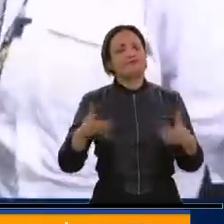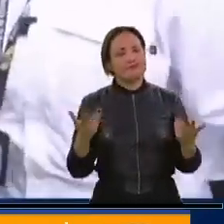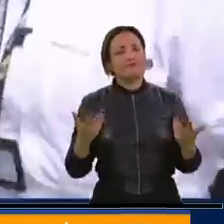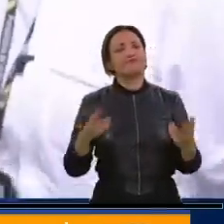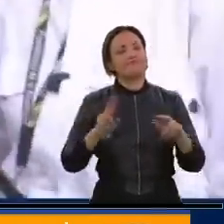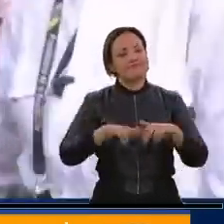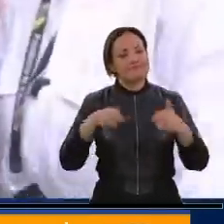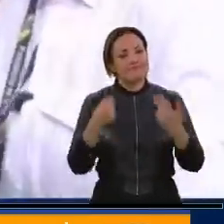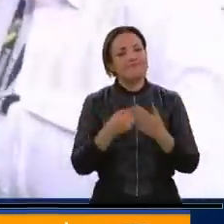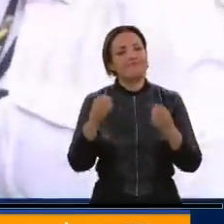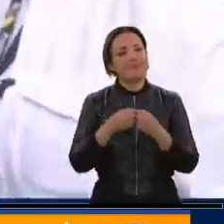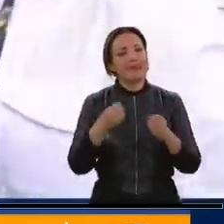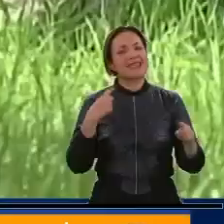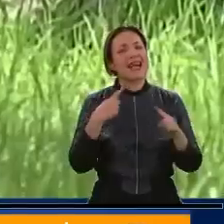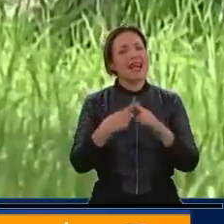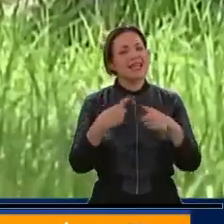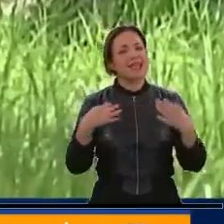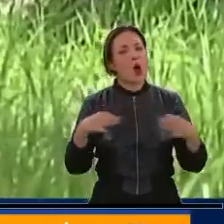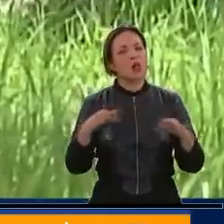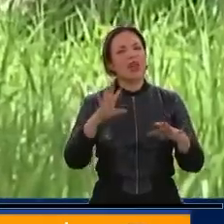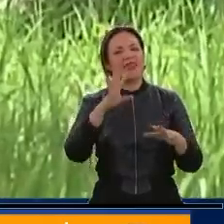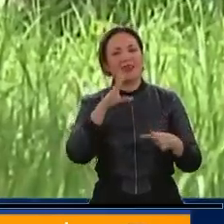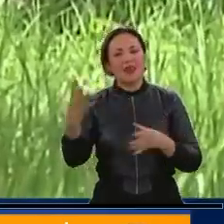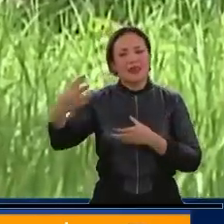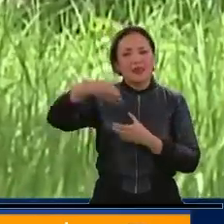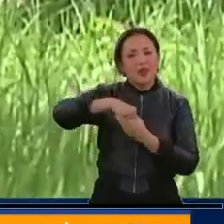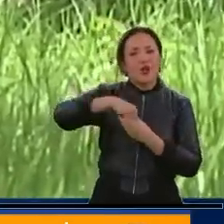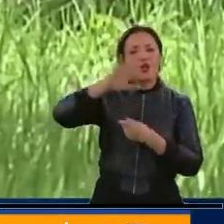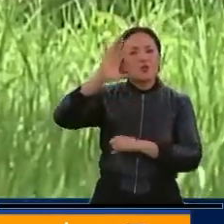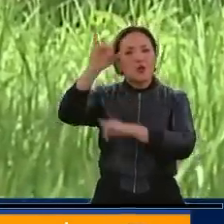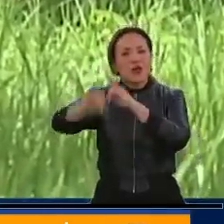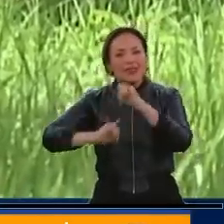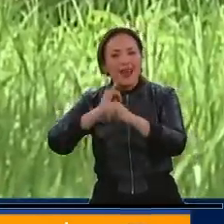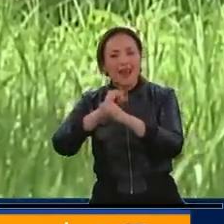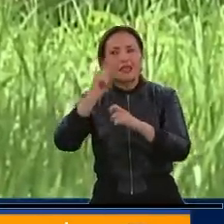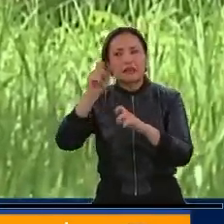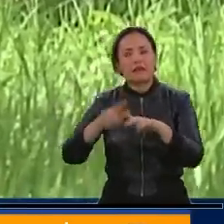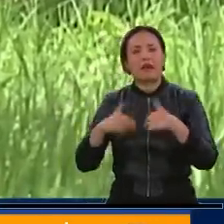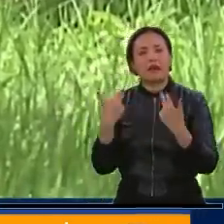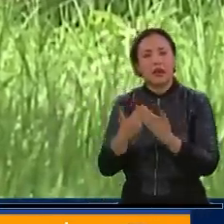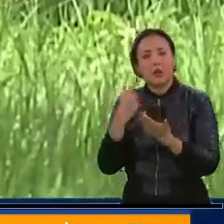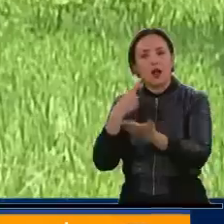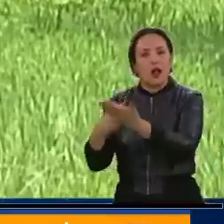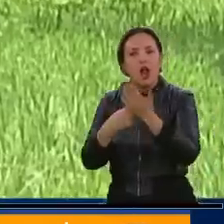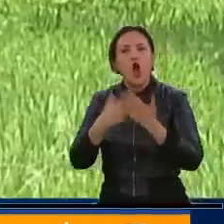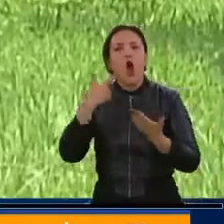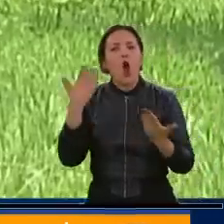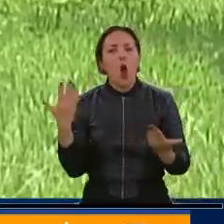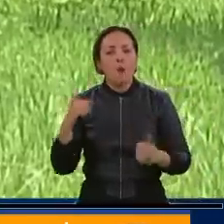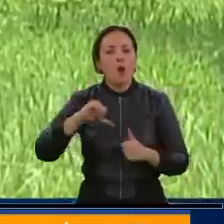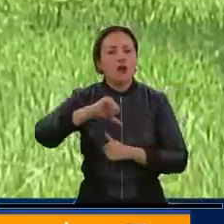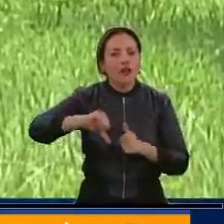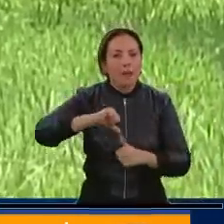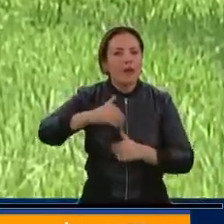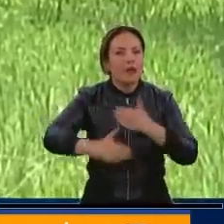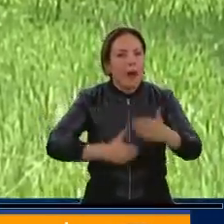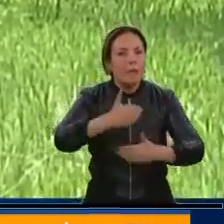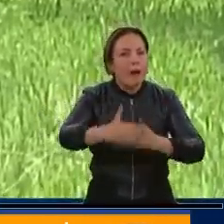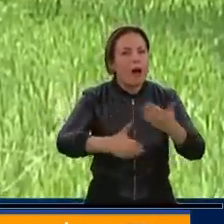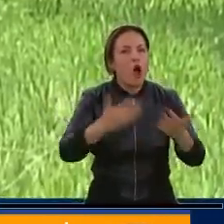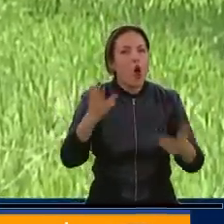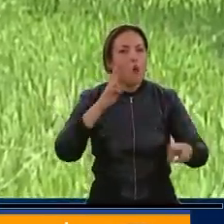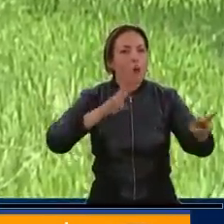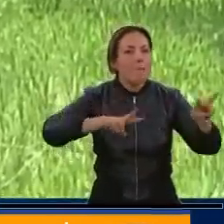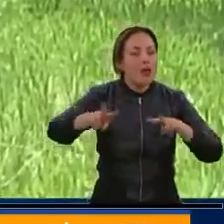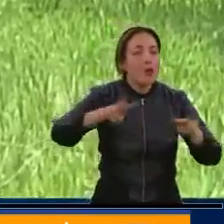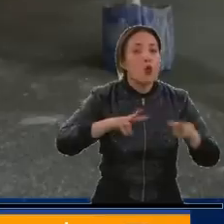reuniones extraordinarias con los involucrados de parte de la comunidad internacional para ver cómo se va a tramitar cada paso de veeduría,